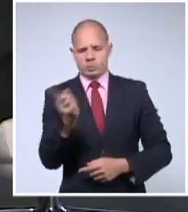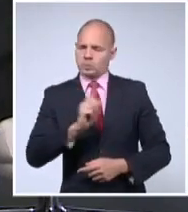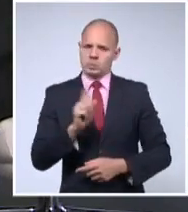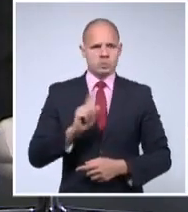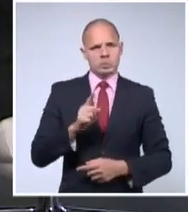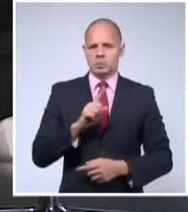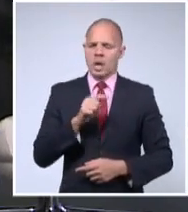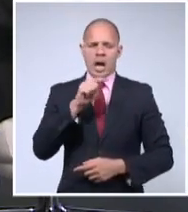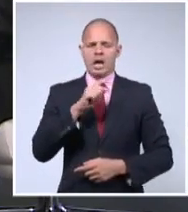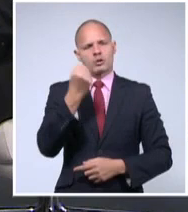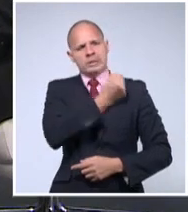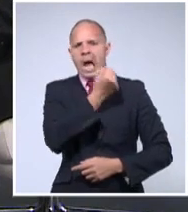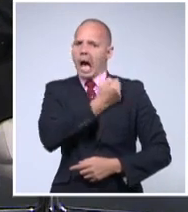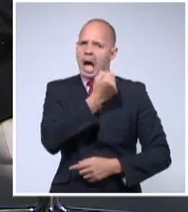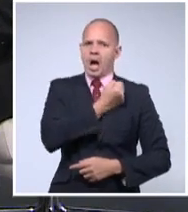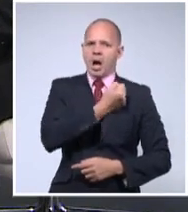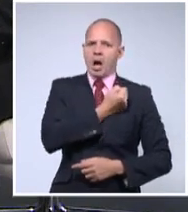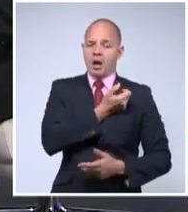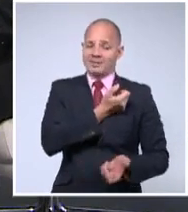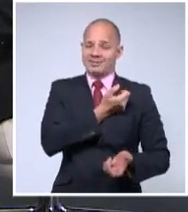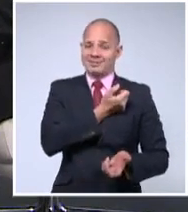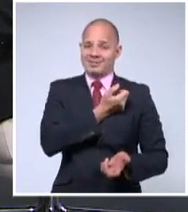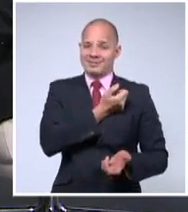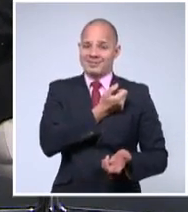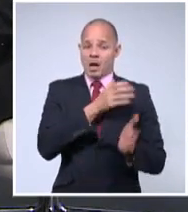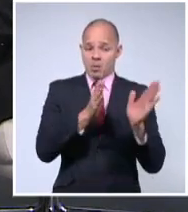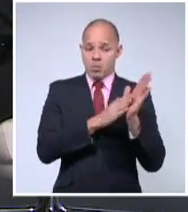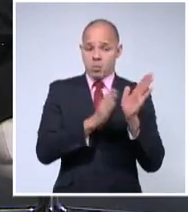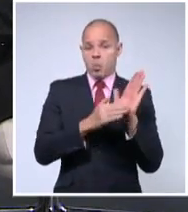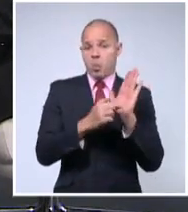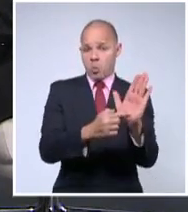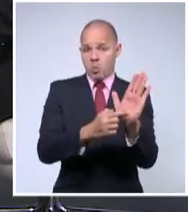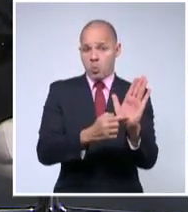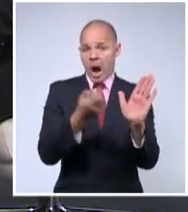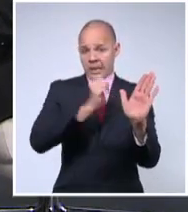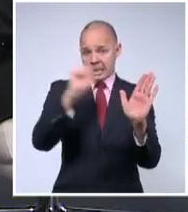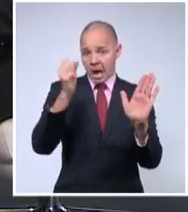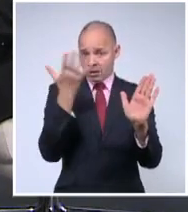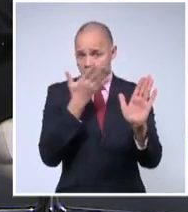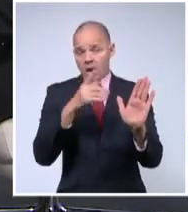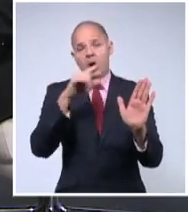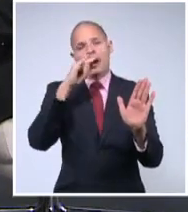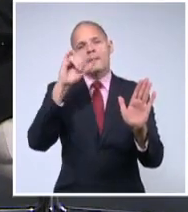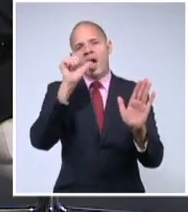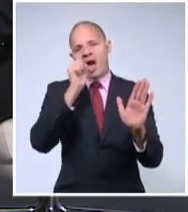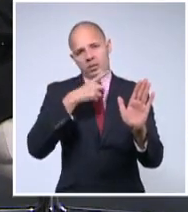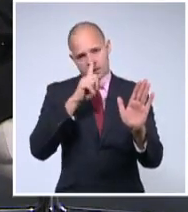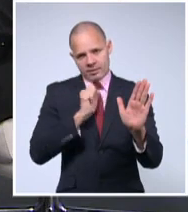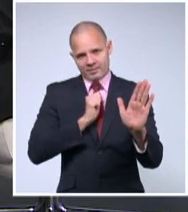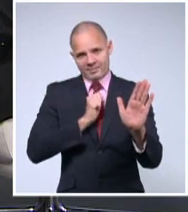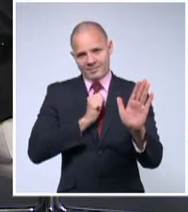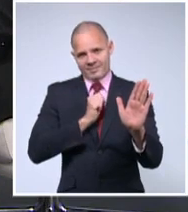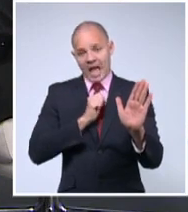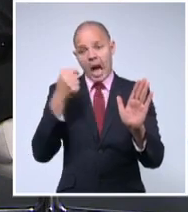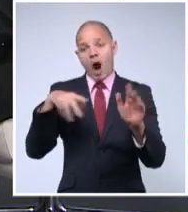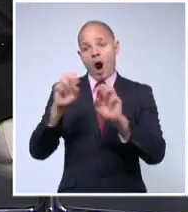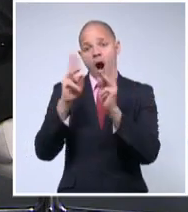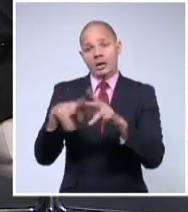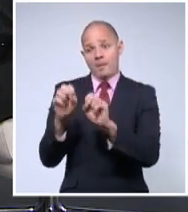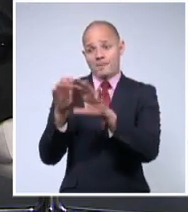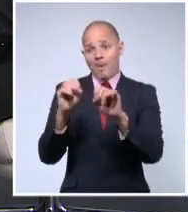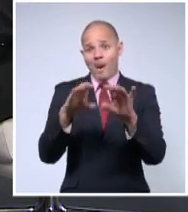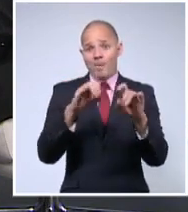material es otra. Bueno, es verdad. Si uno seguía por lo que dicen las autoridades del sistema electoral